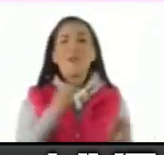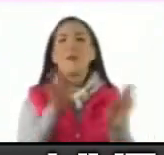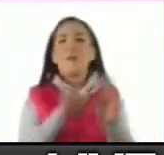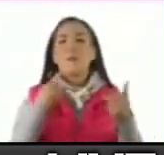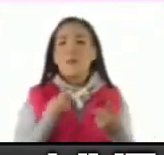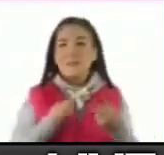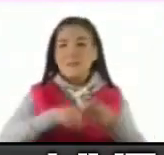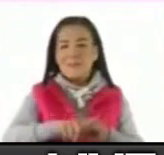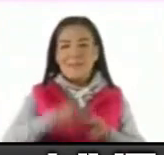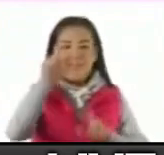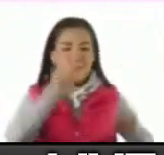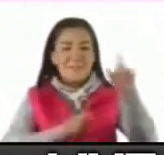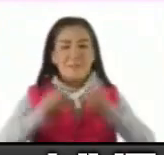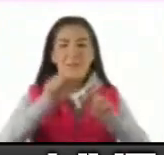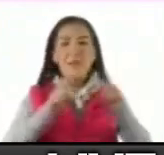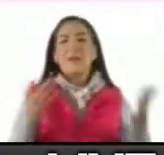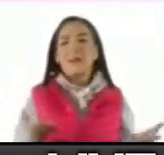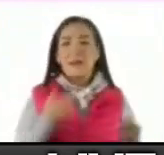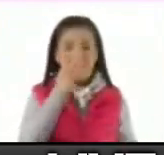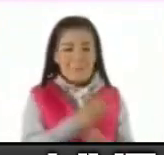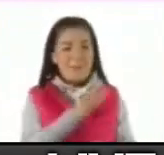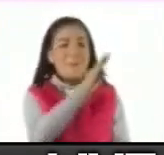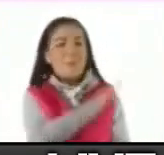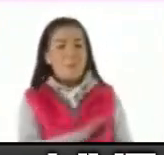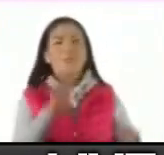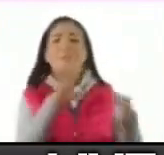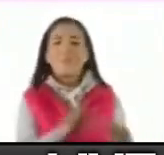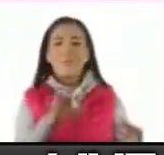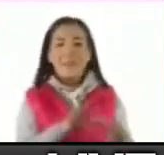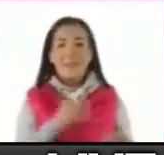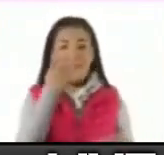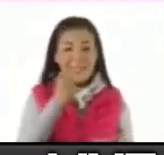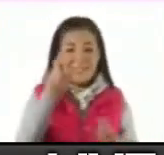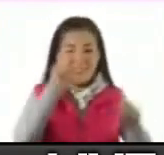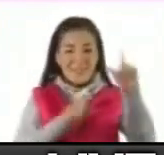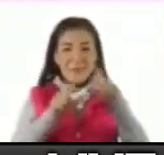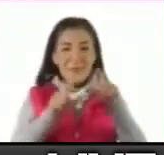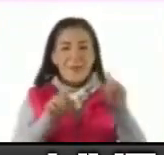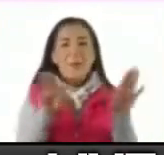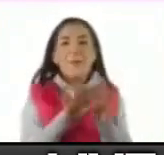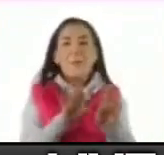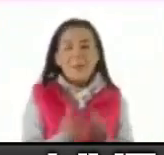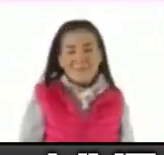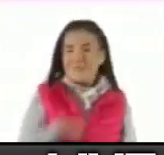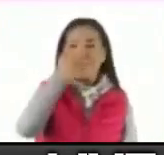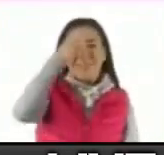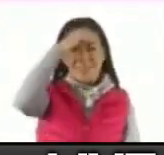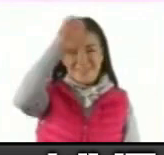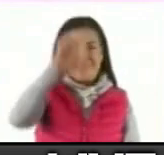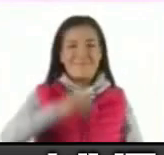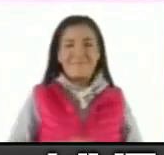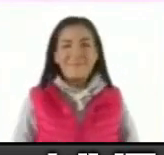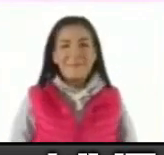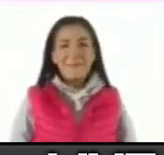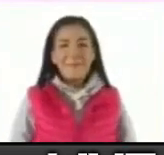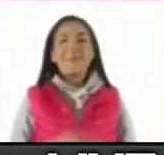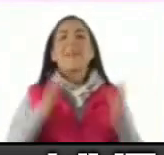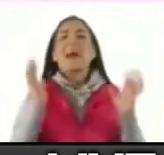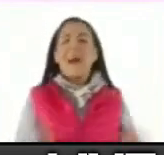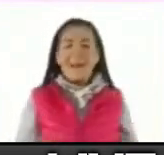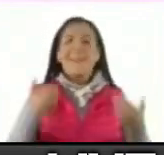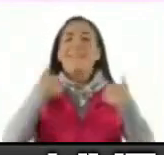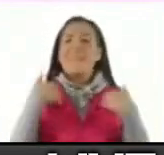la química. Bueno, donde podemos decir que la química dio sus primeros pasos. Ah, ya